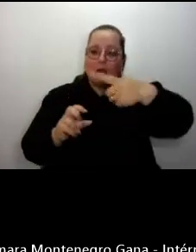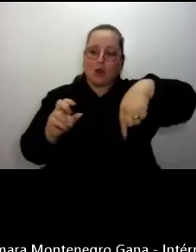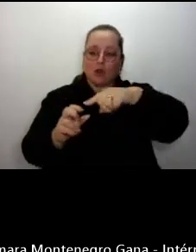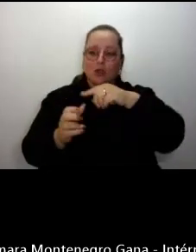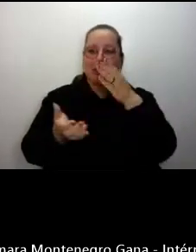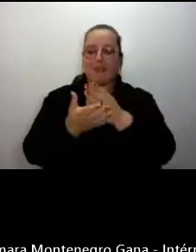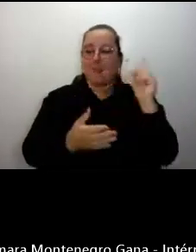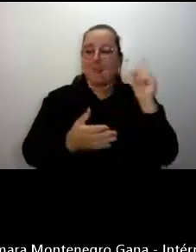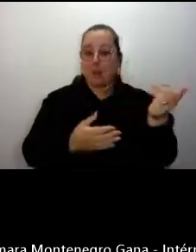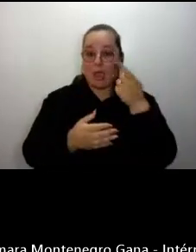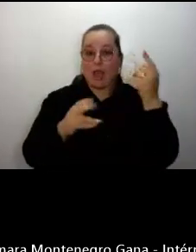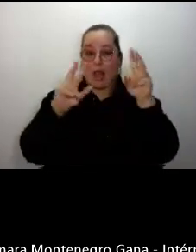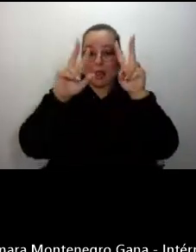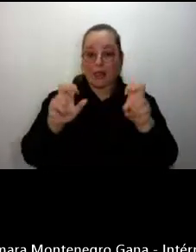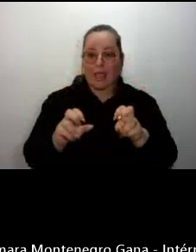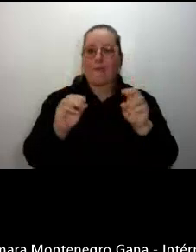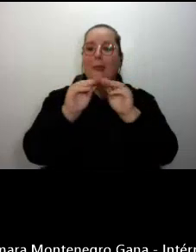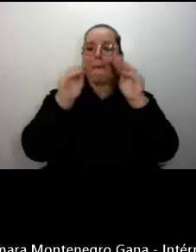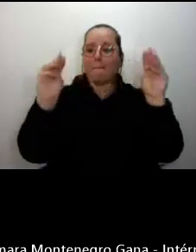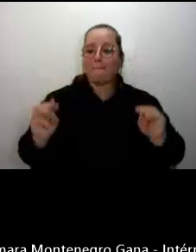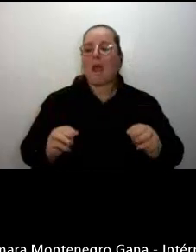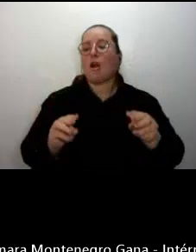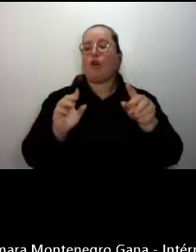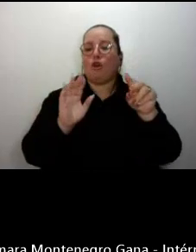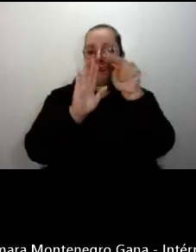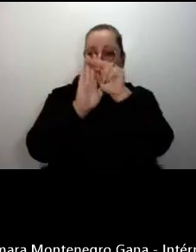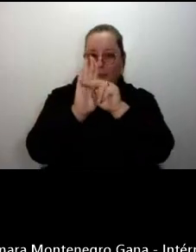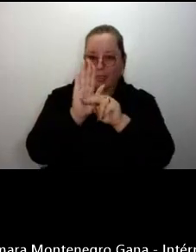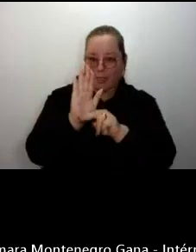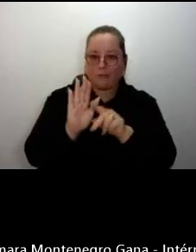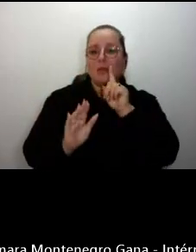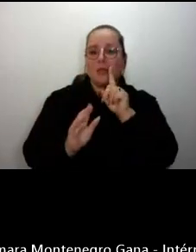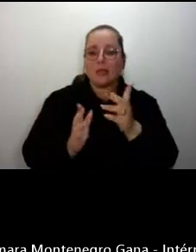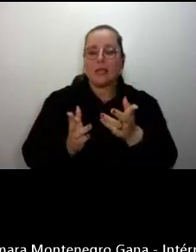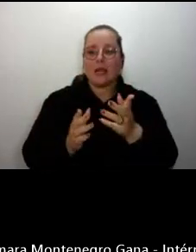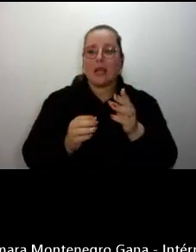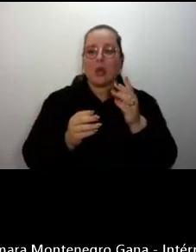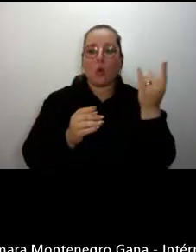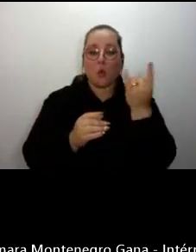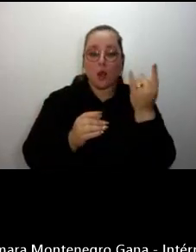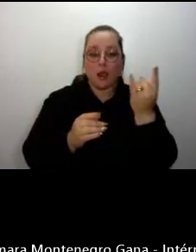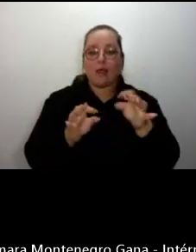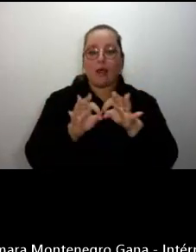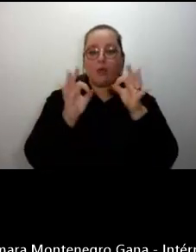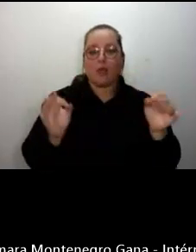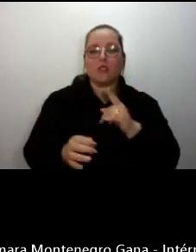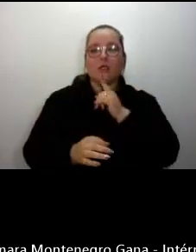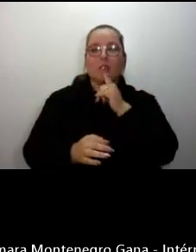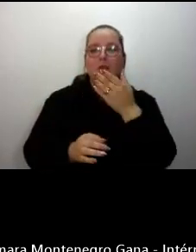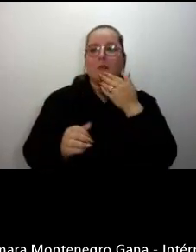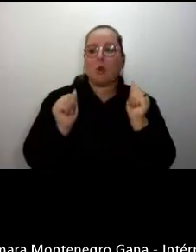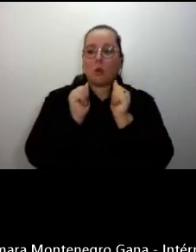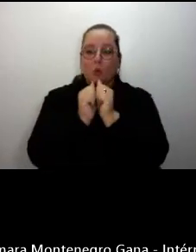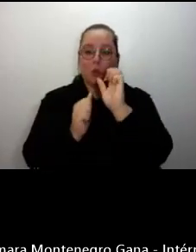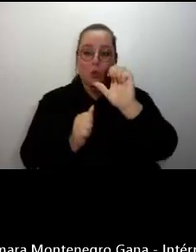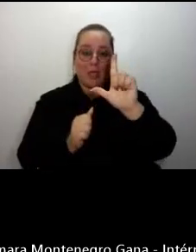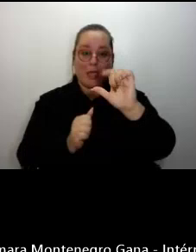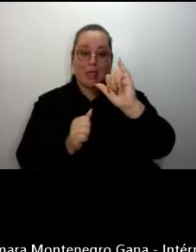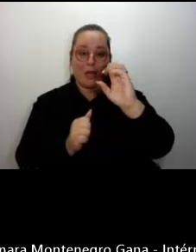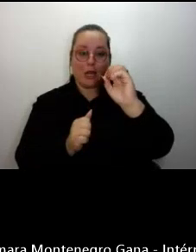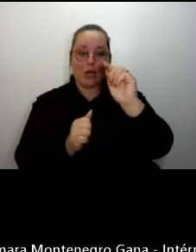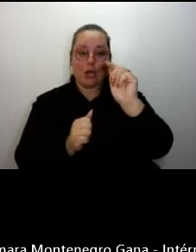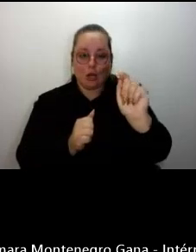perdón, sobre el marco normativo. Aparte de la Unidad de Educación Especial, nos va a acompañar Elliot Gárate, que es el